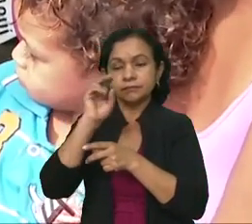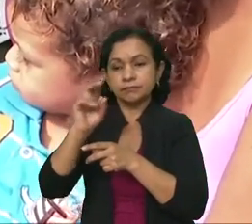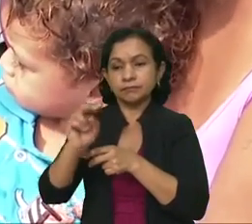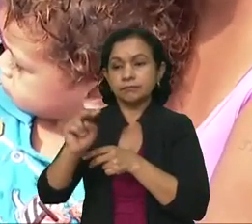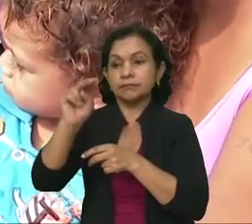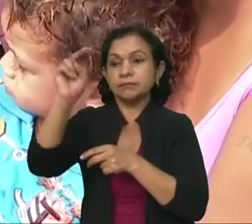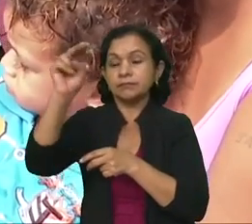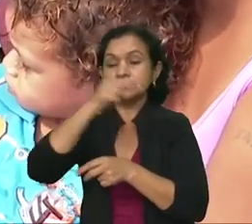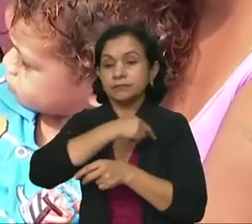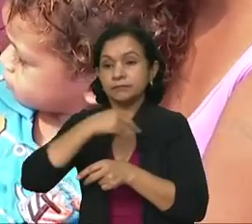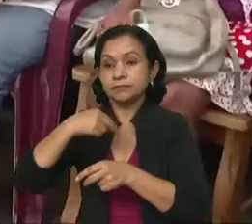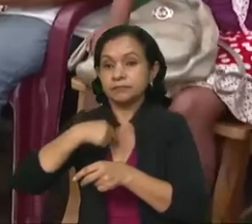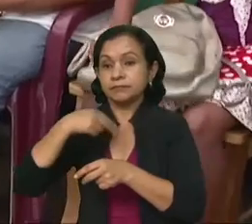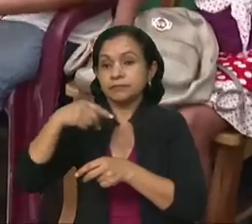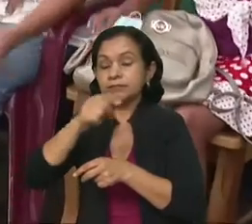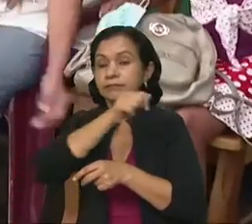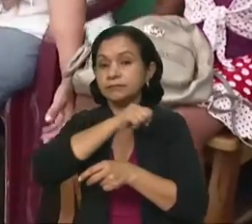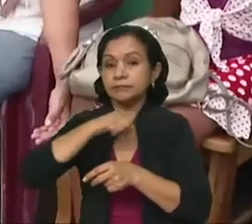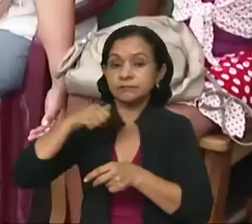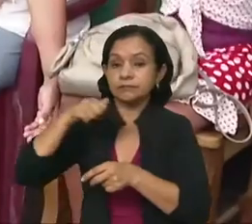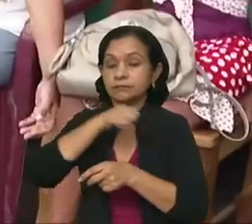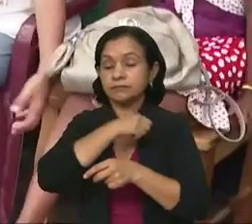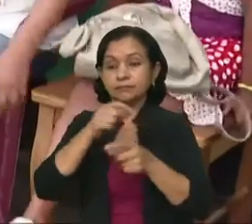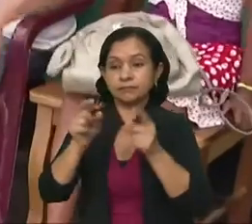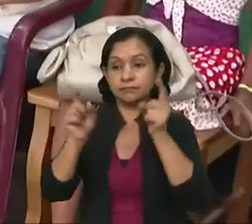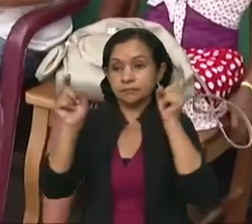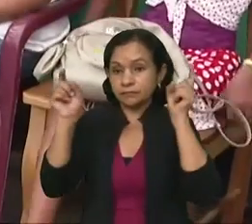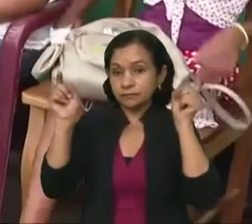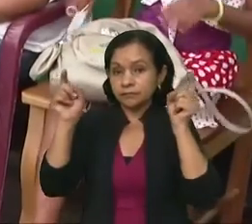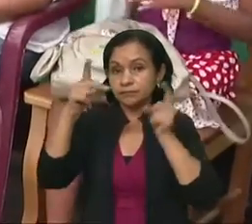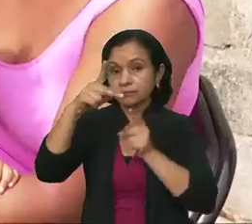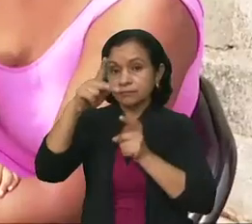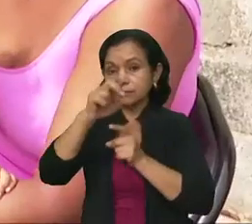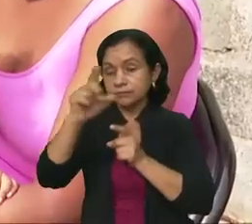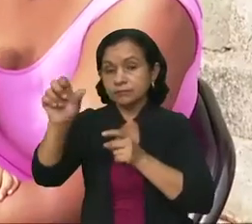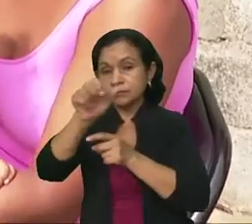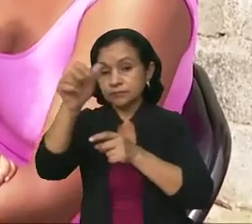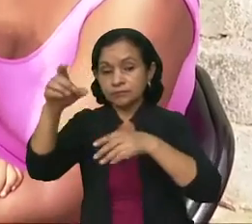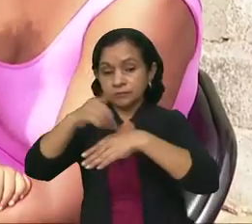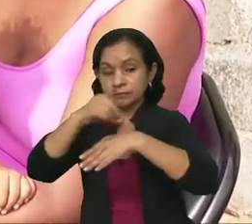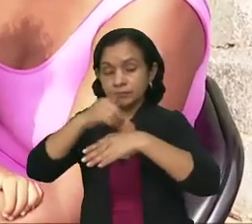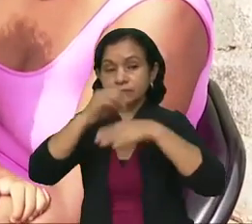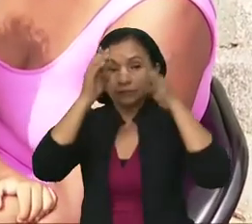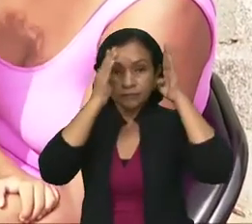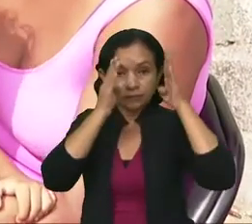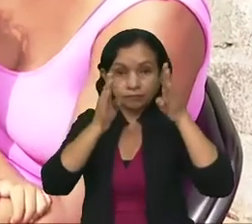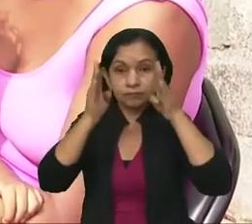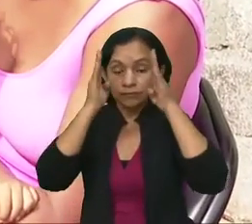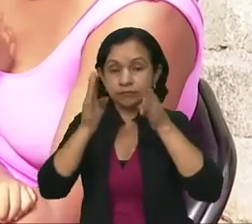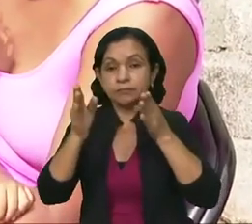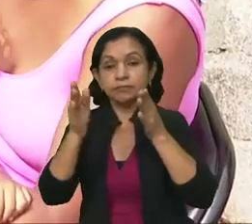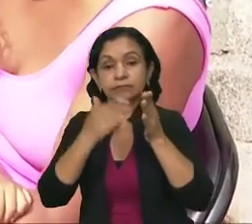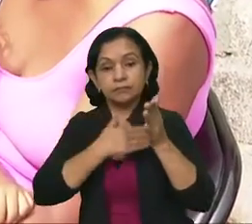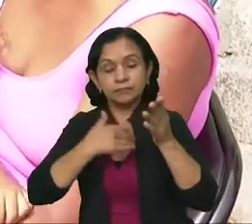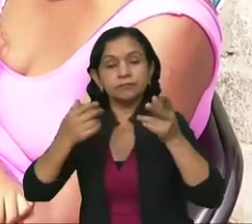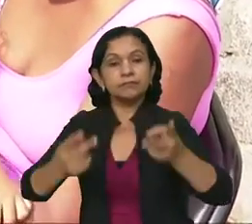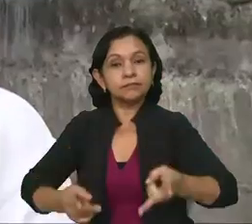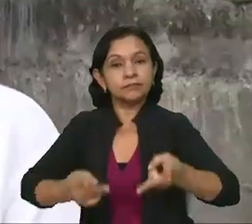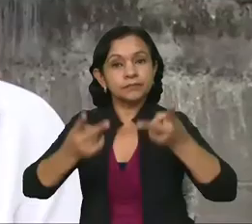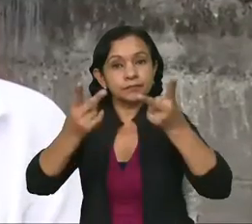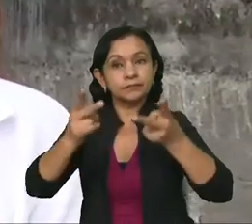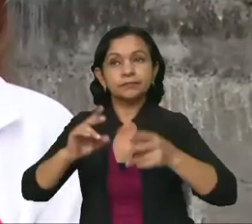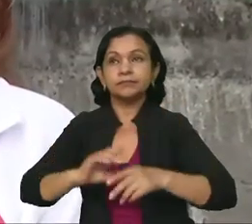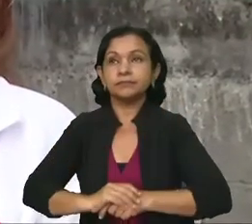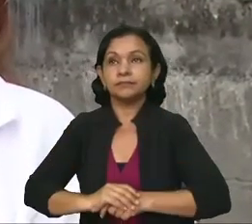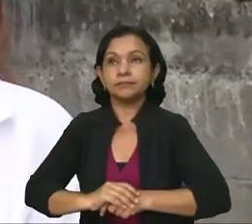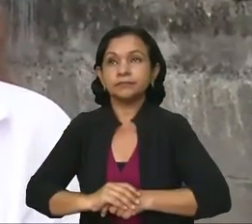de medicina general y exámenes de Papa Nicolao, entre otros servicios médicos que les permiten elevar su calidad de vida.